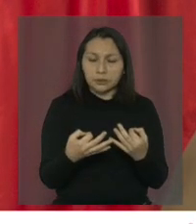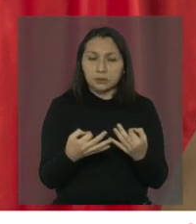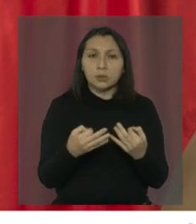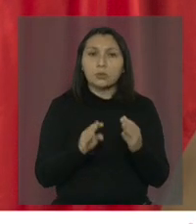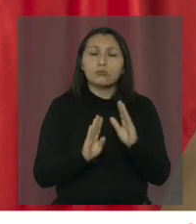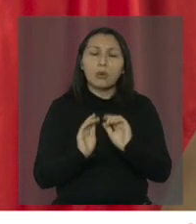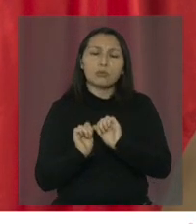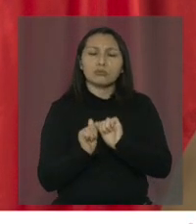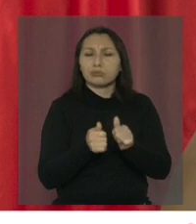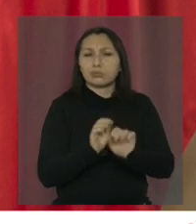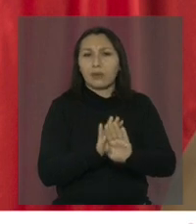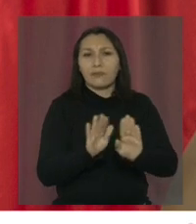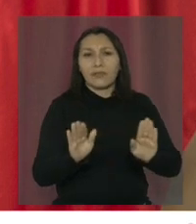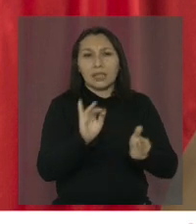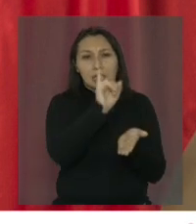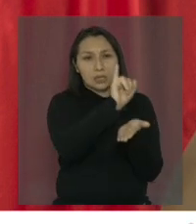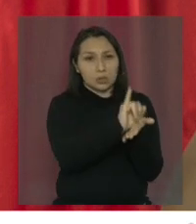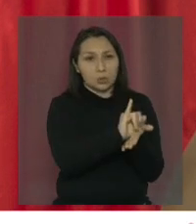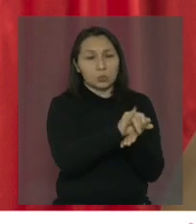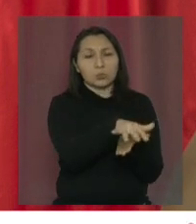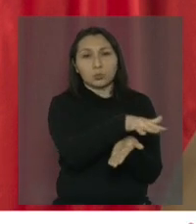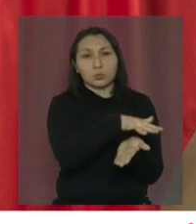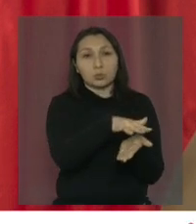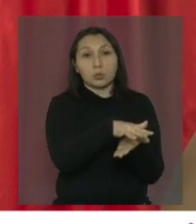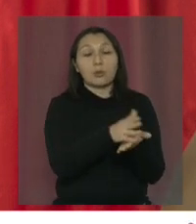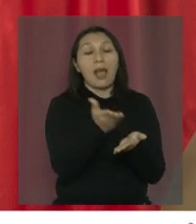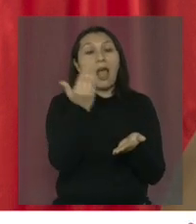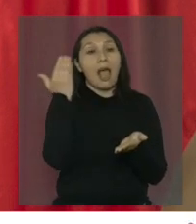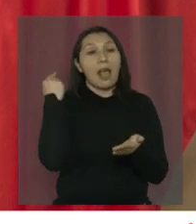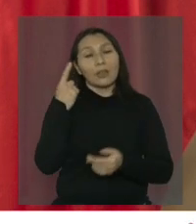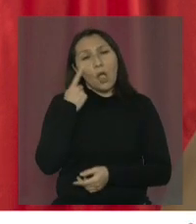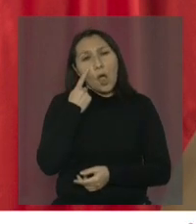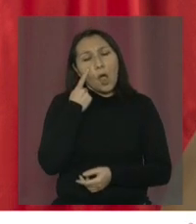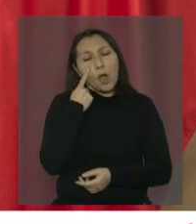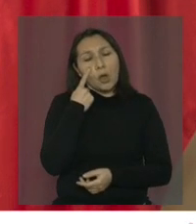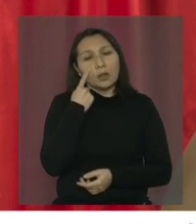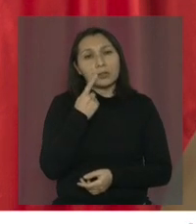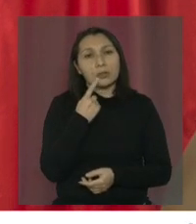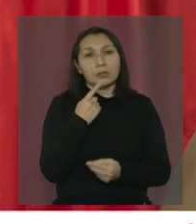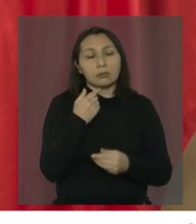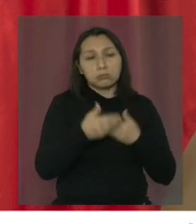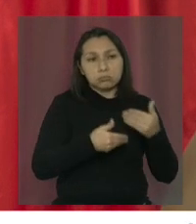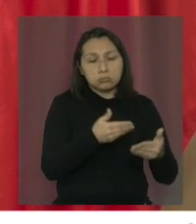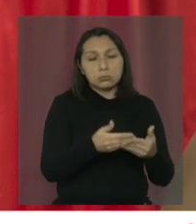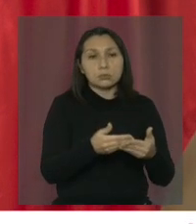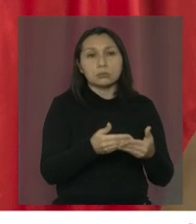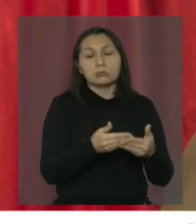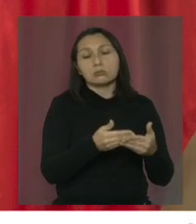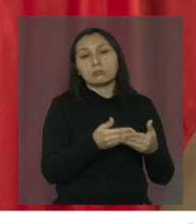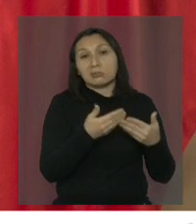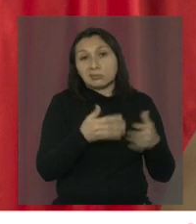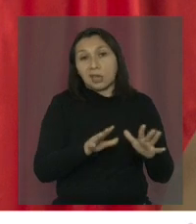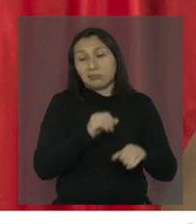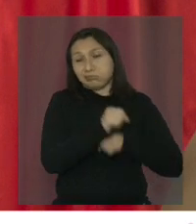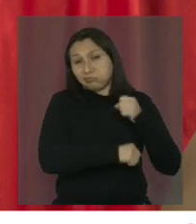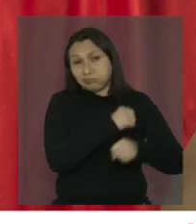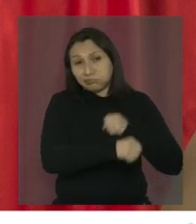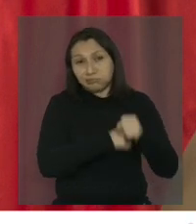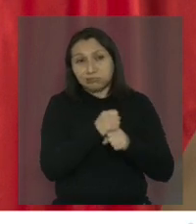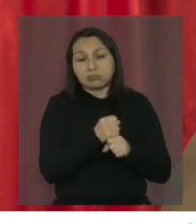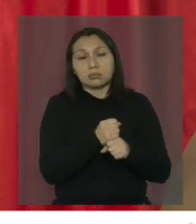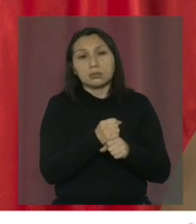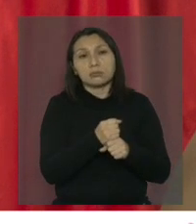superación de una institución cierto que como lo hemos venido conocimiento nosotros durante décadas